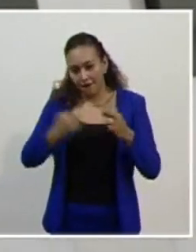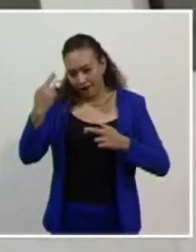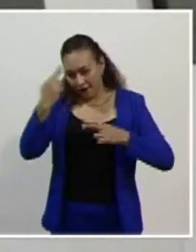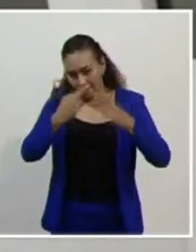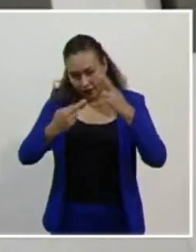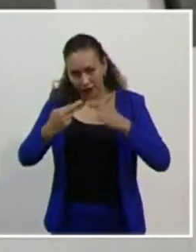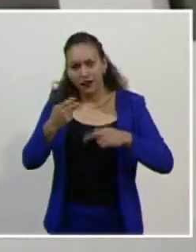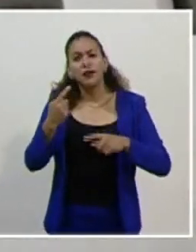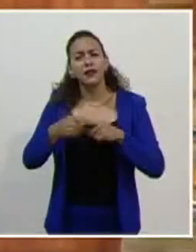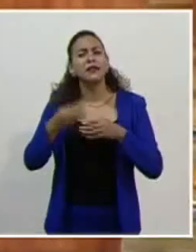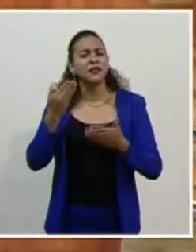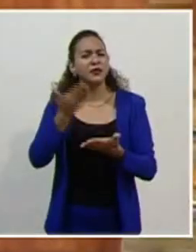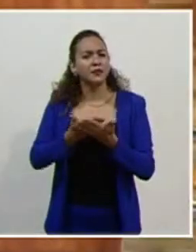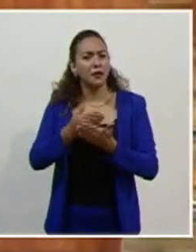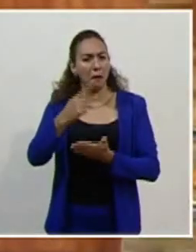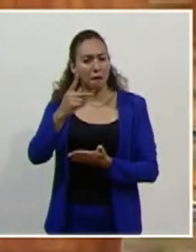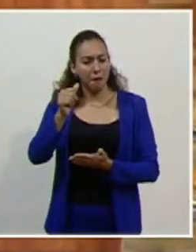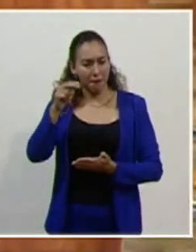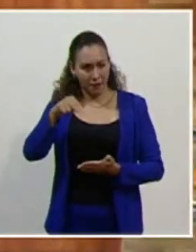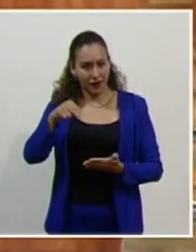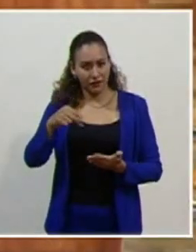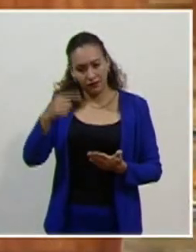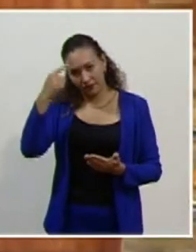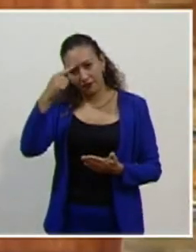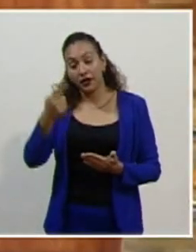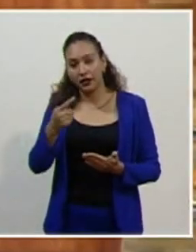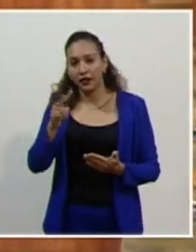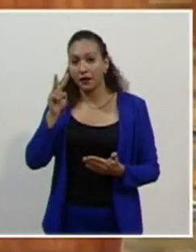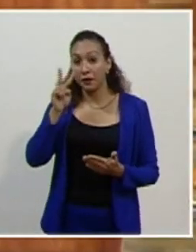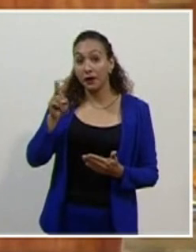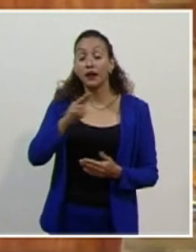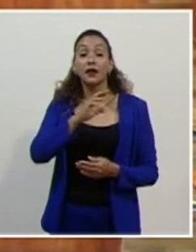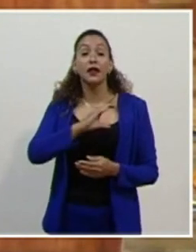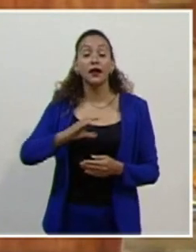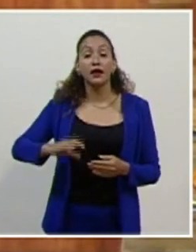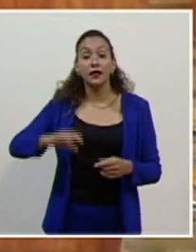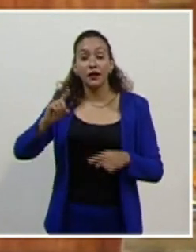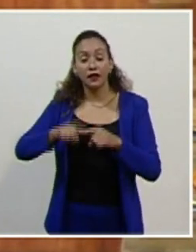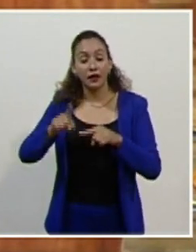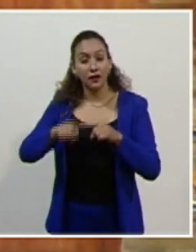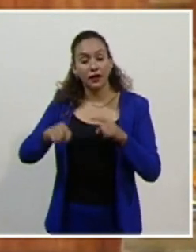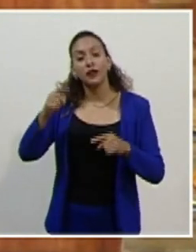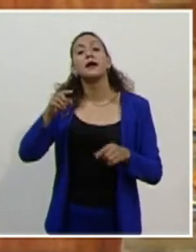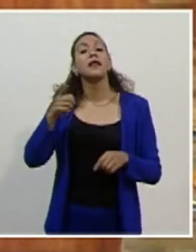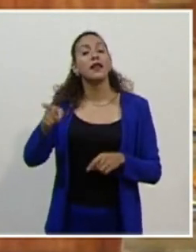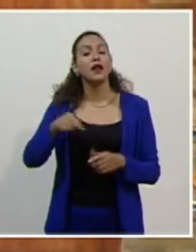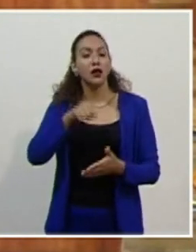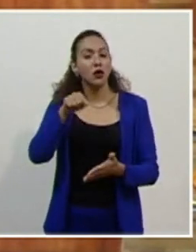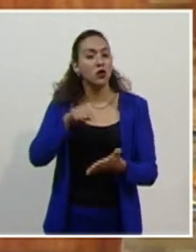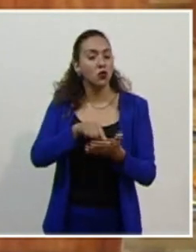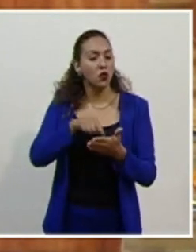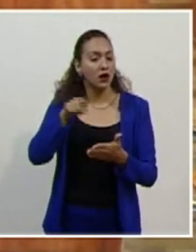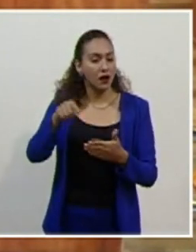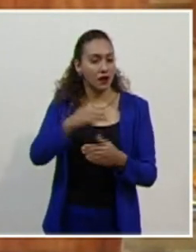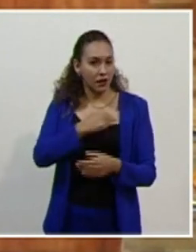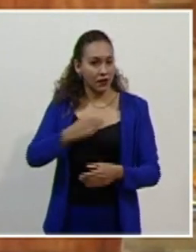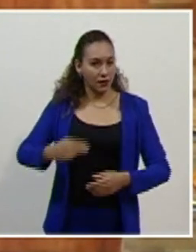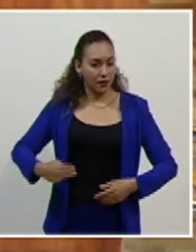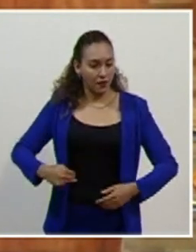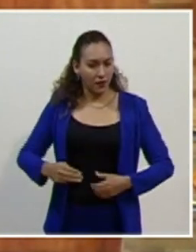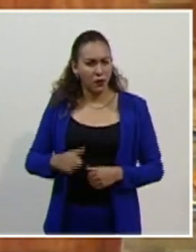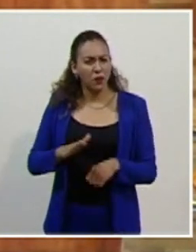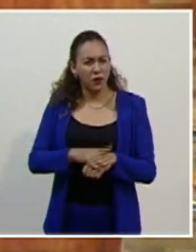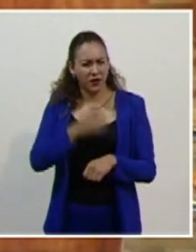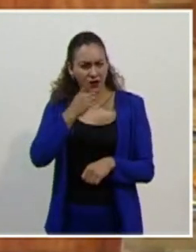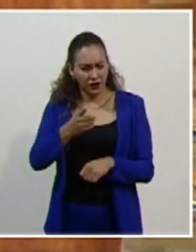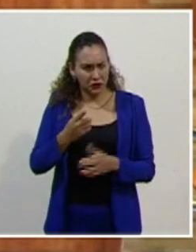presentado por el PAN para controvertir la elección de regidurías en el municipio de Chapab. Lo anterior porque